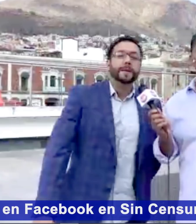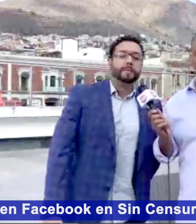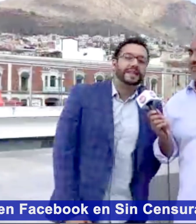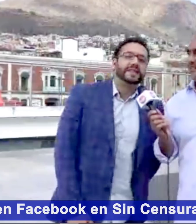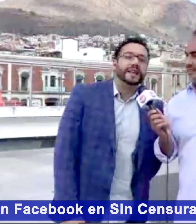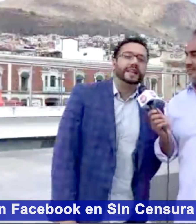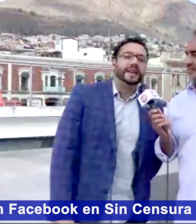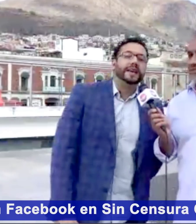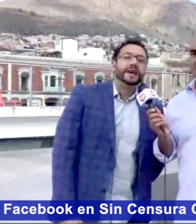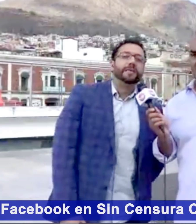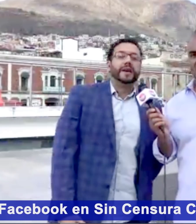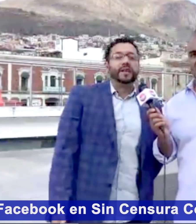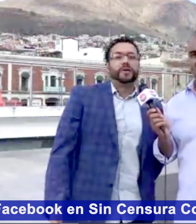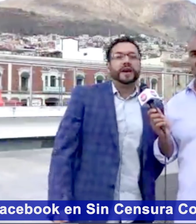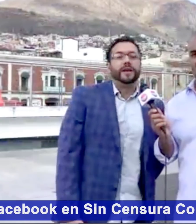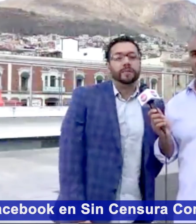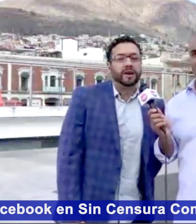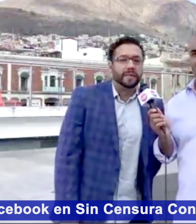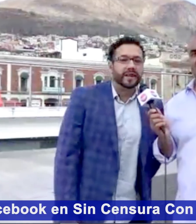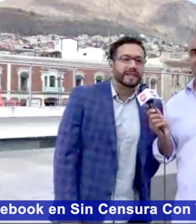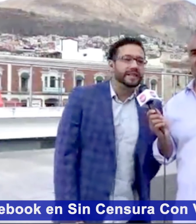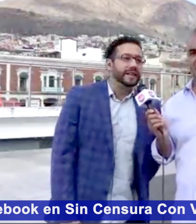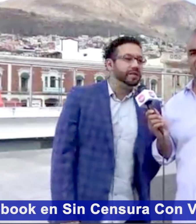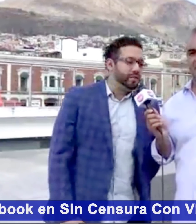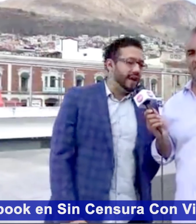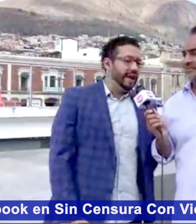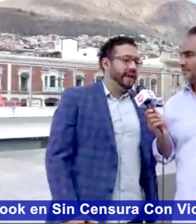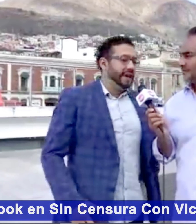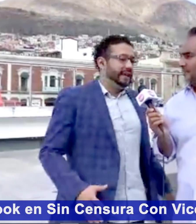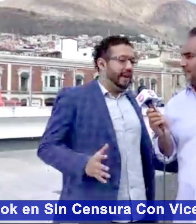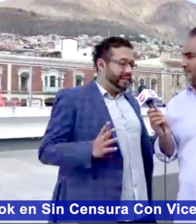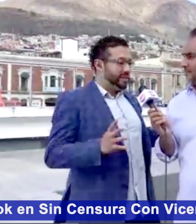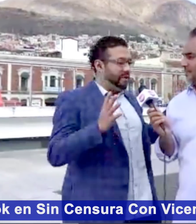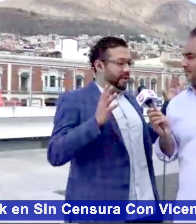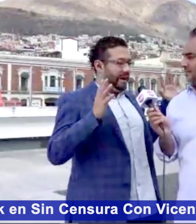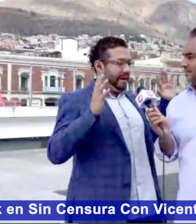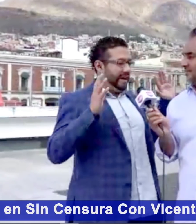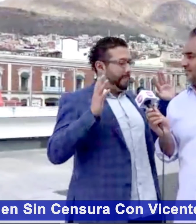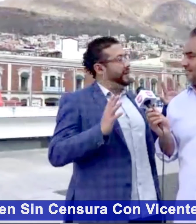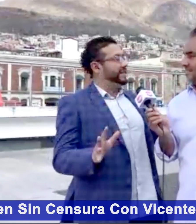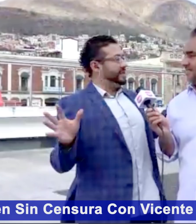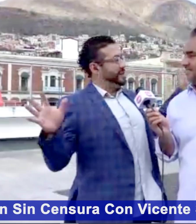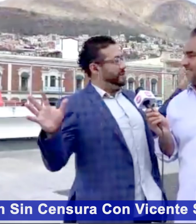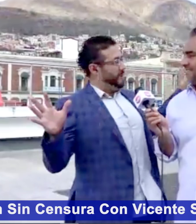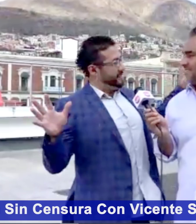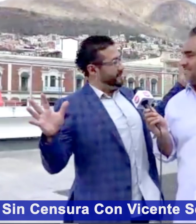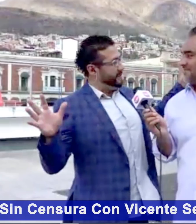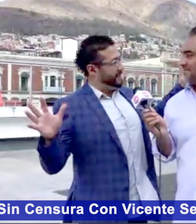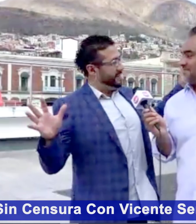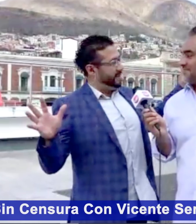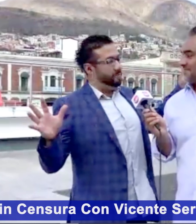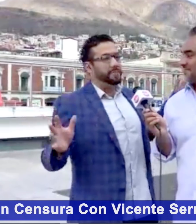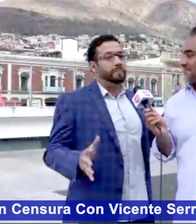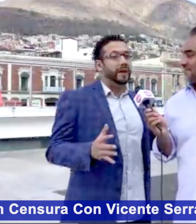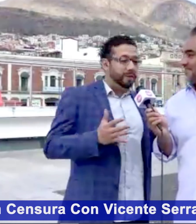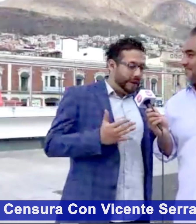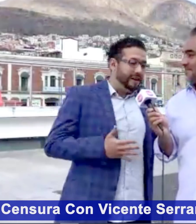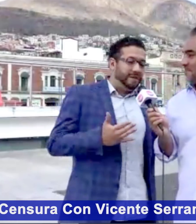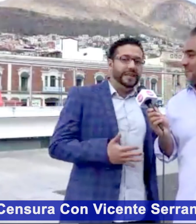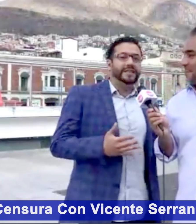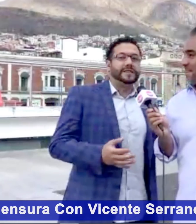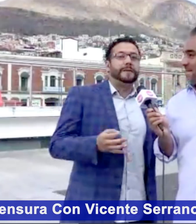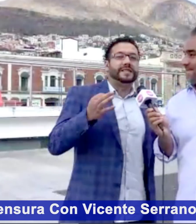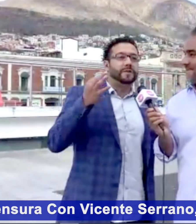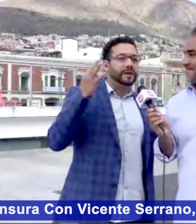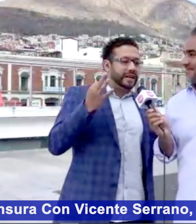aquí presente viendo el programa de Sin Censura. Y esto apenas es el comienzo, Vicente, pero bien